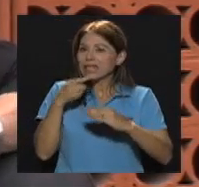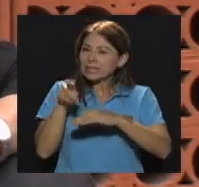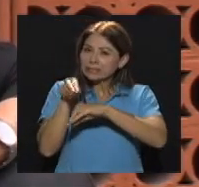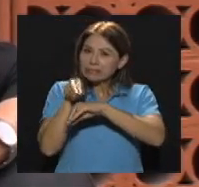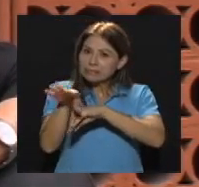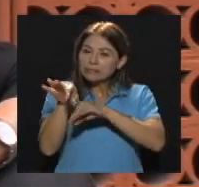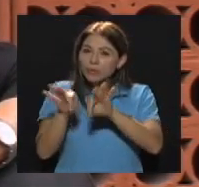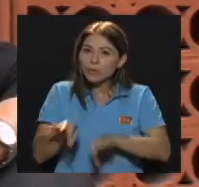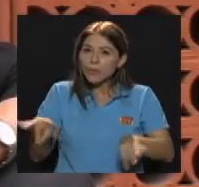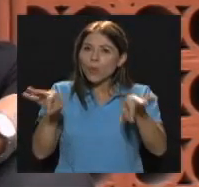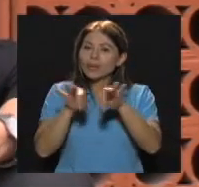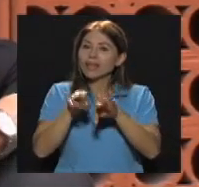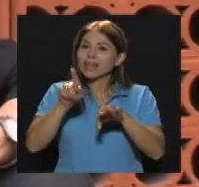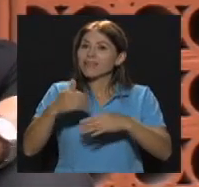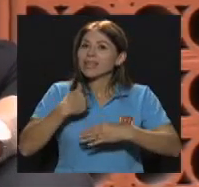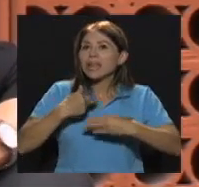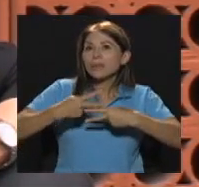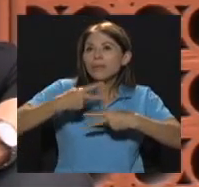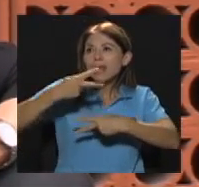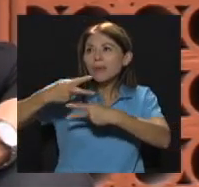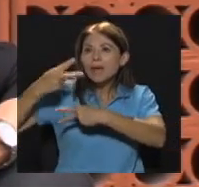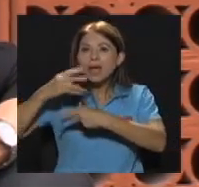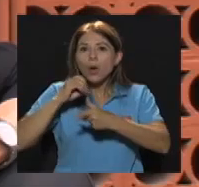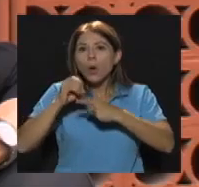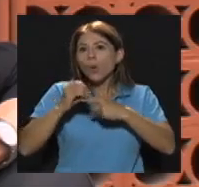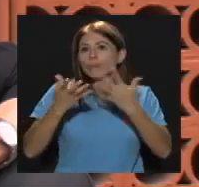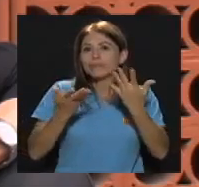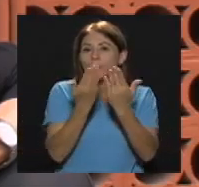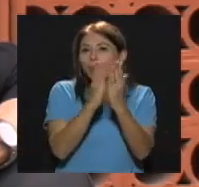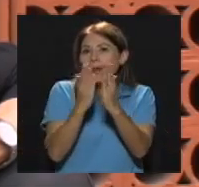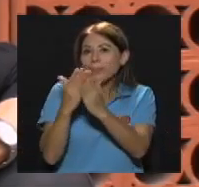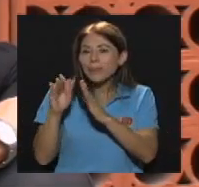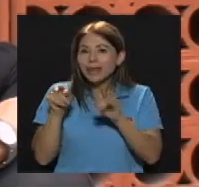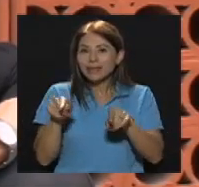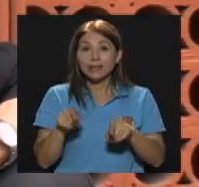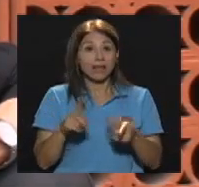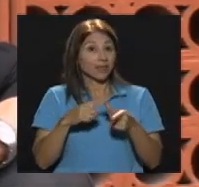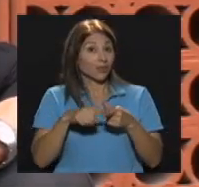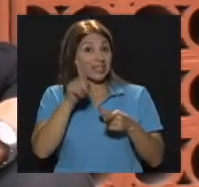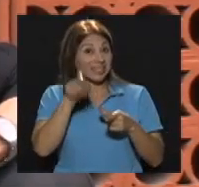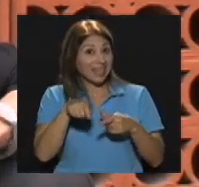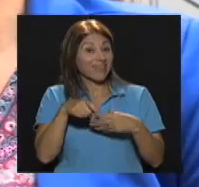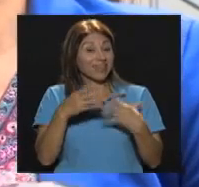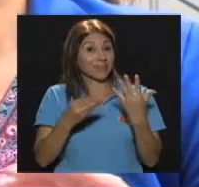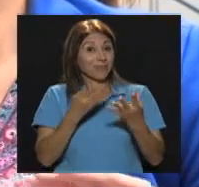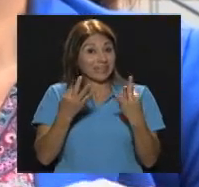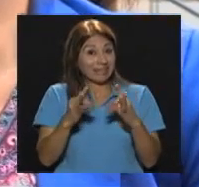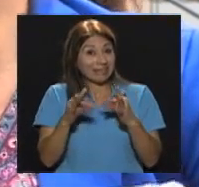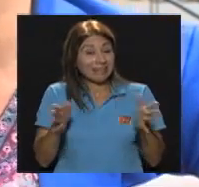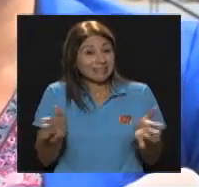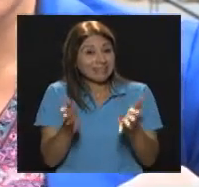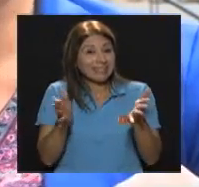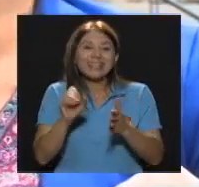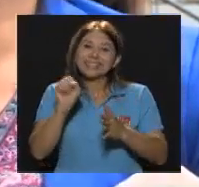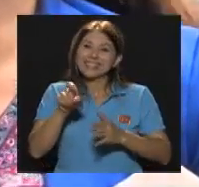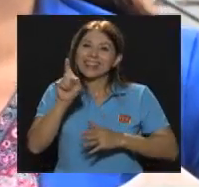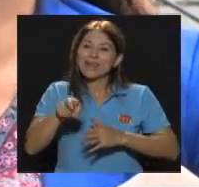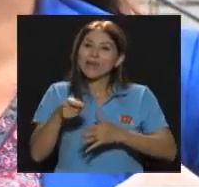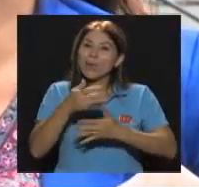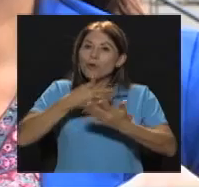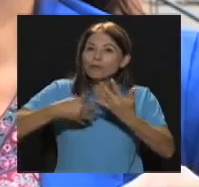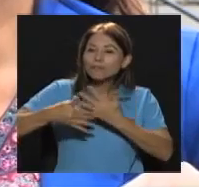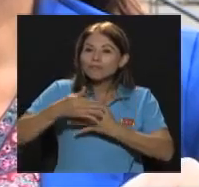introducción de la ventilación. Y hay, ¿verdad?, que hacer ese jaleo, doña Eugenia, entonces hay que también hacer ese jaleo, exactamente, entre el arquitecto o el